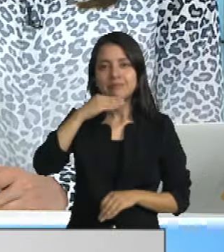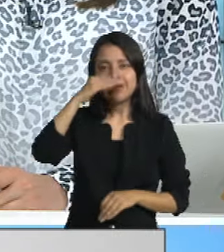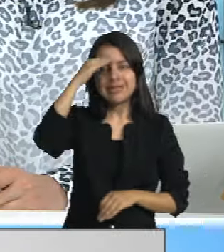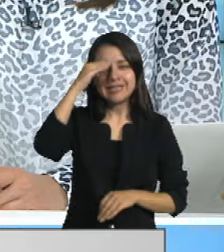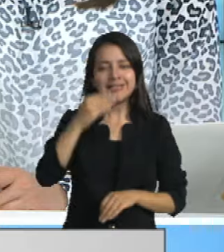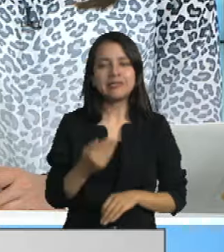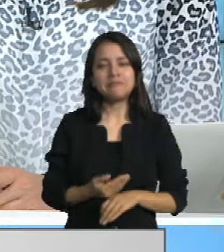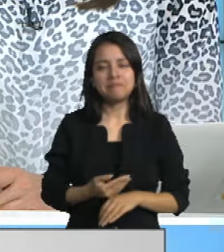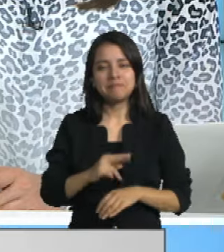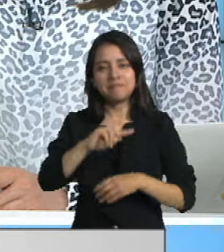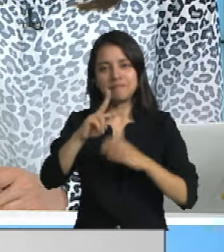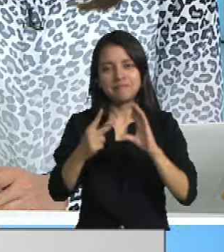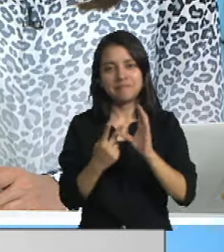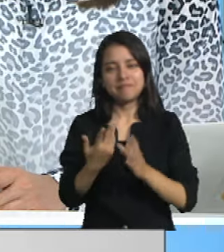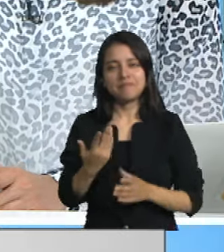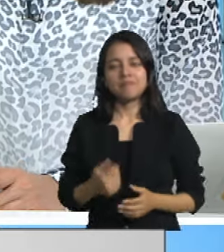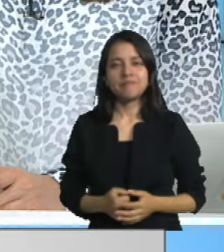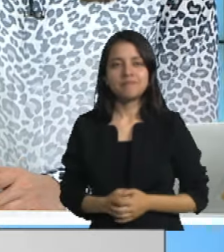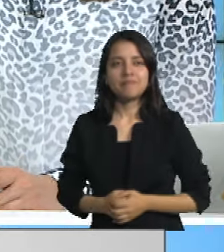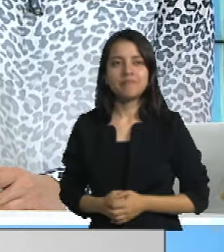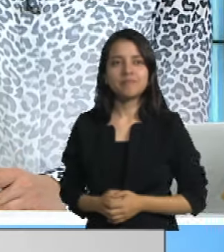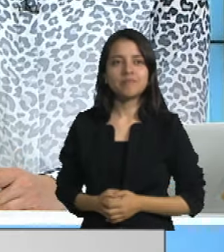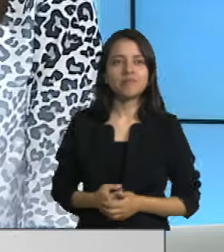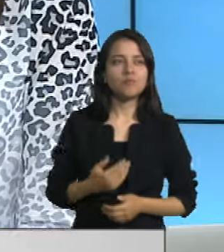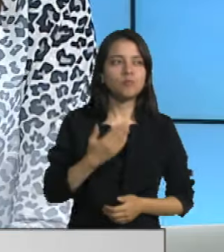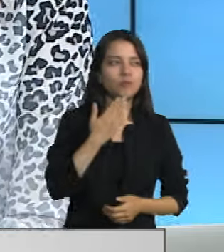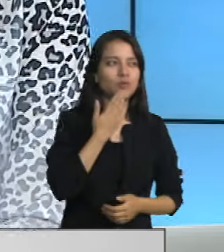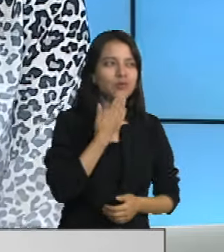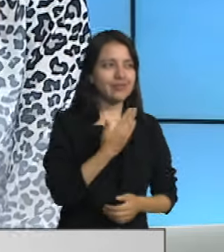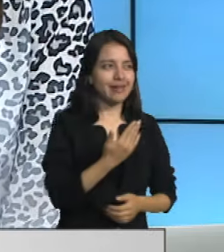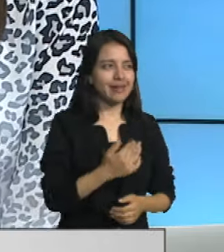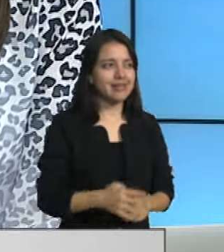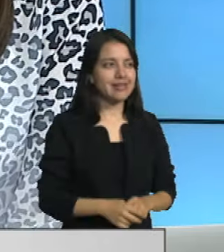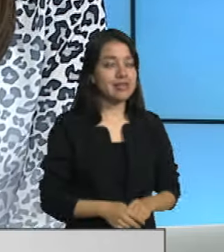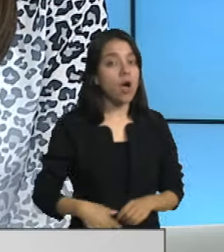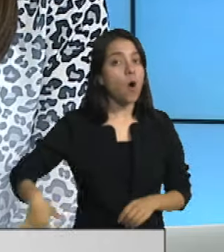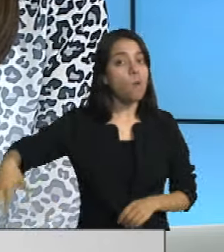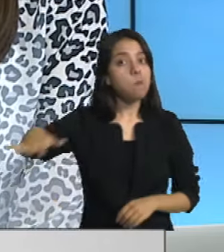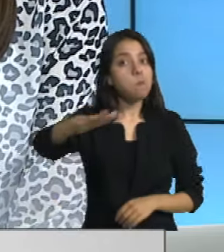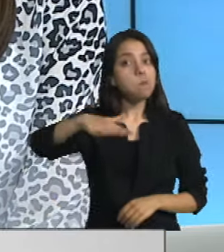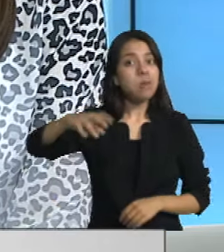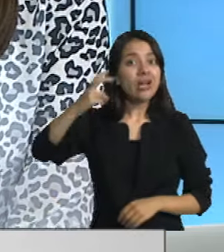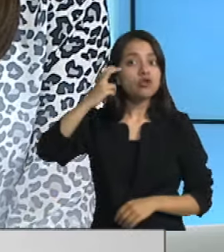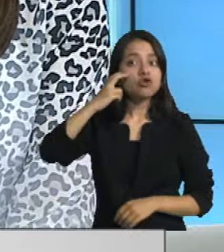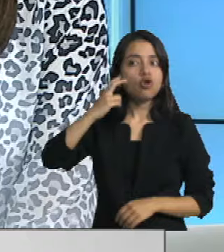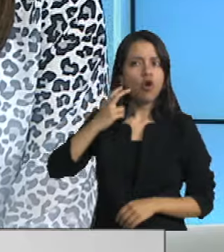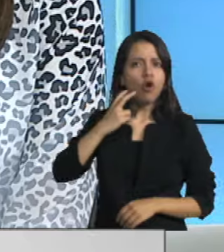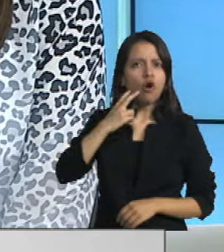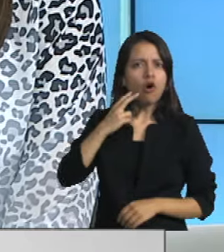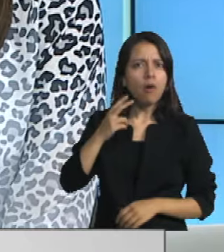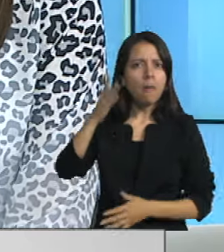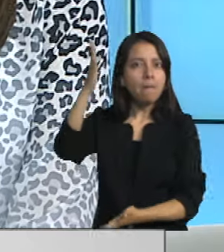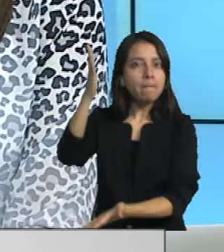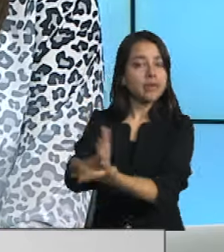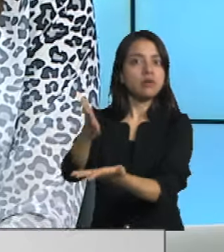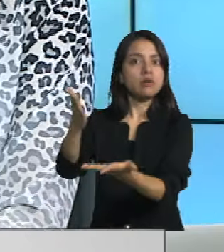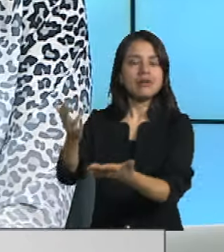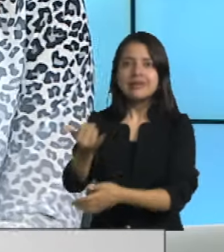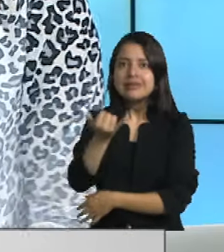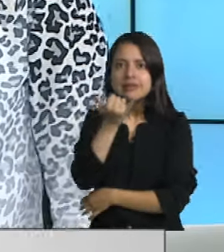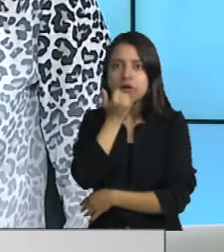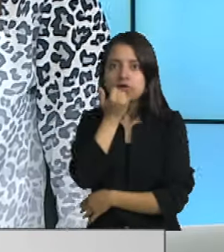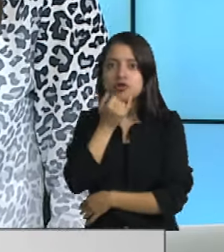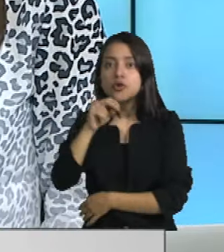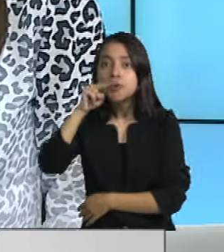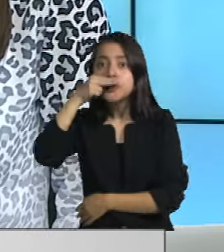Muñoz, Noticentro 1 CMI. Hernán, muchas gracias. Y en el departamento del Chocó, un menor de edad fue víctima de un artefacto